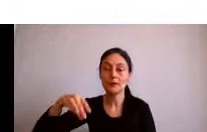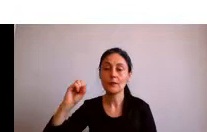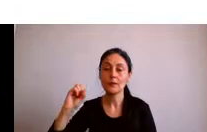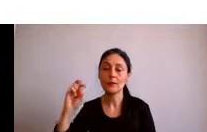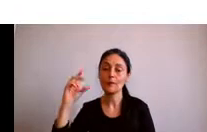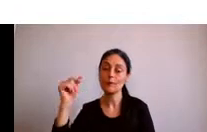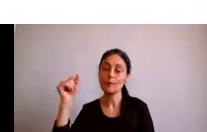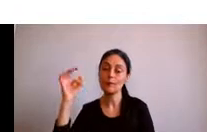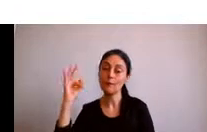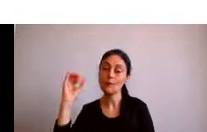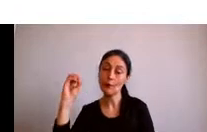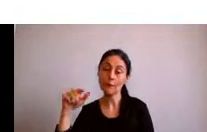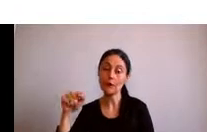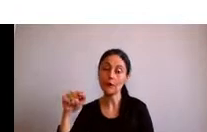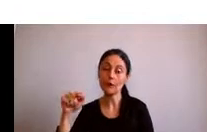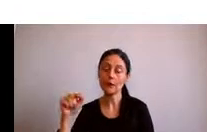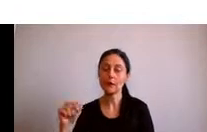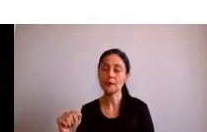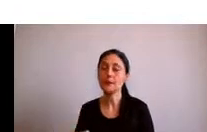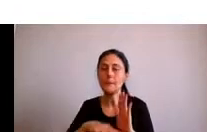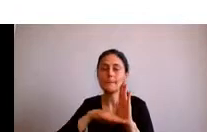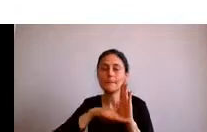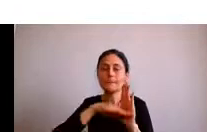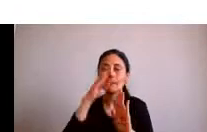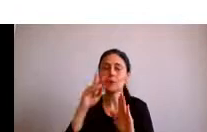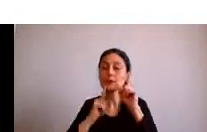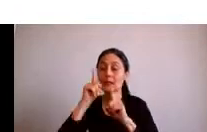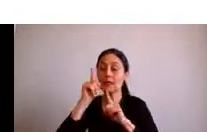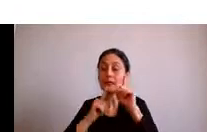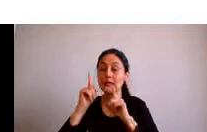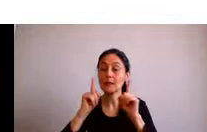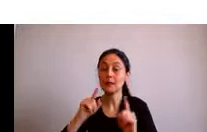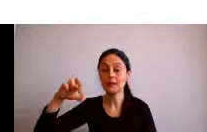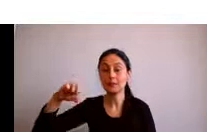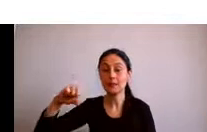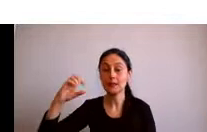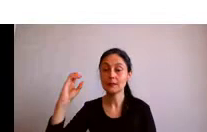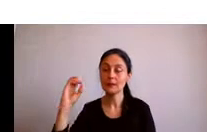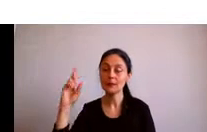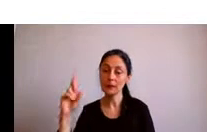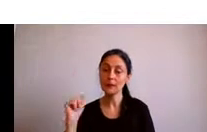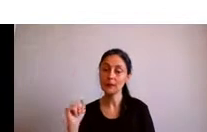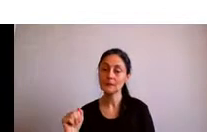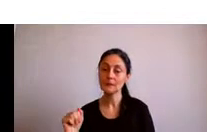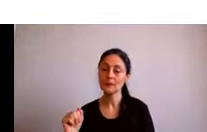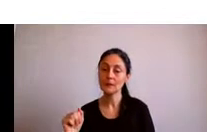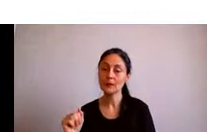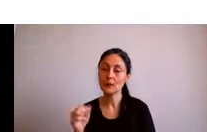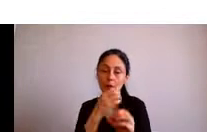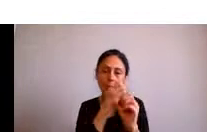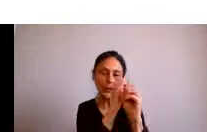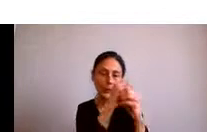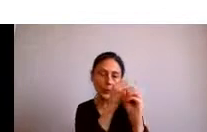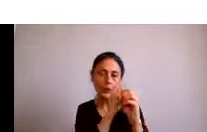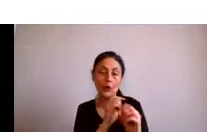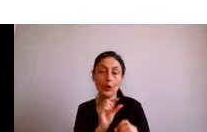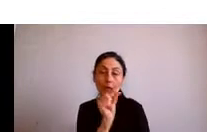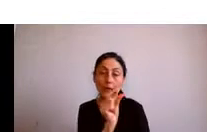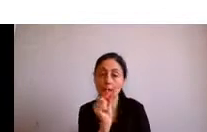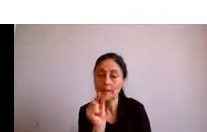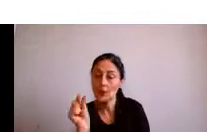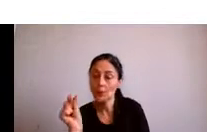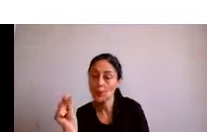diagnóstico, por la alta cantidad de PCR que uno siempre escucha, y biología molecular, asociada a estos conceptos un poco ajenos quizás para